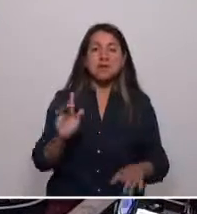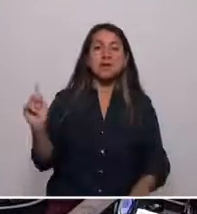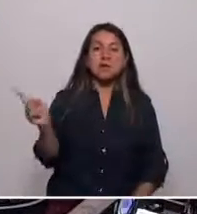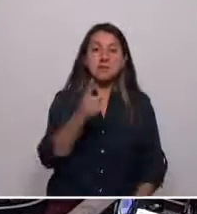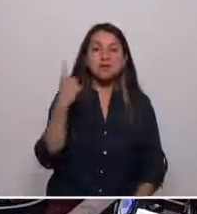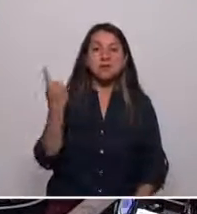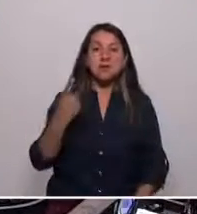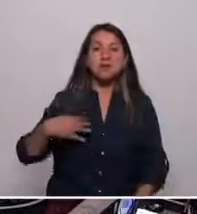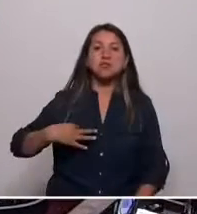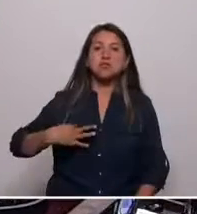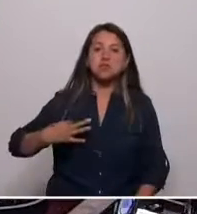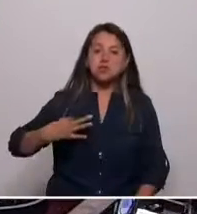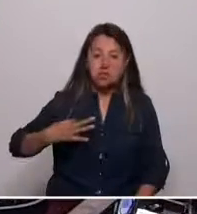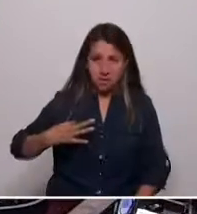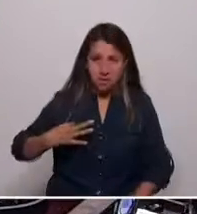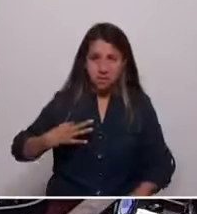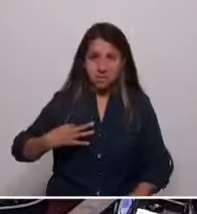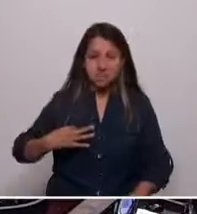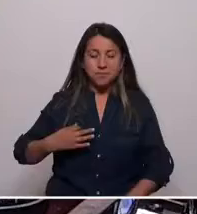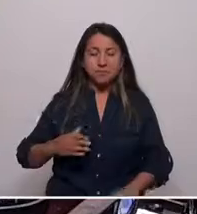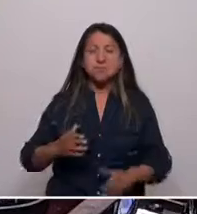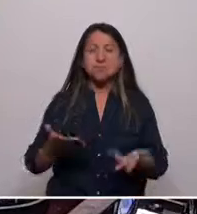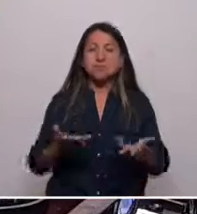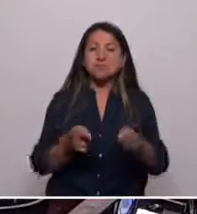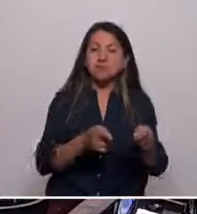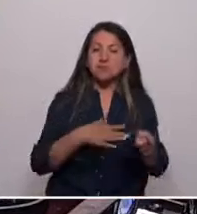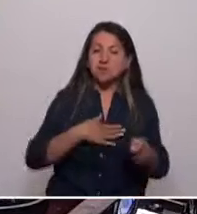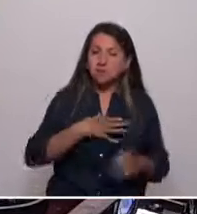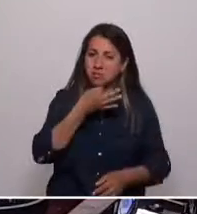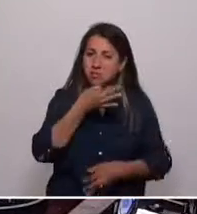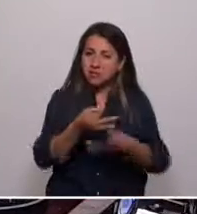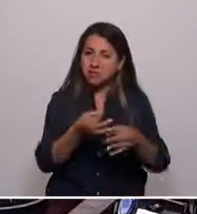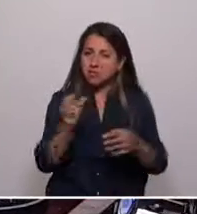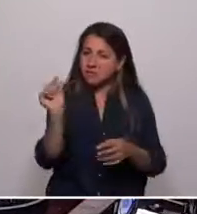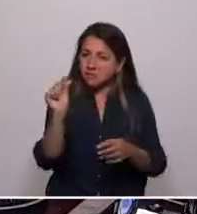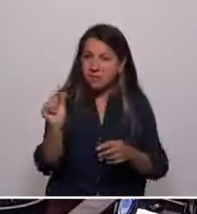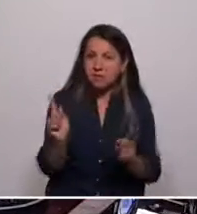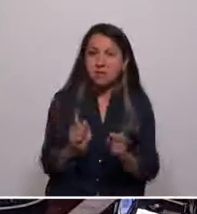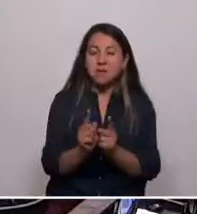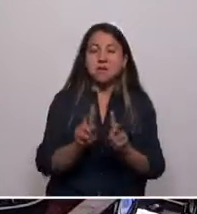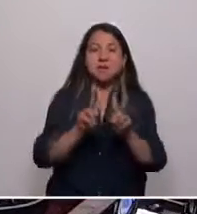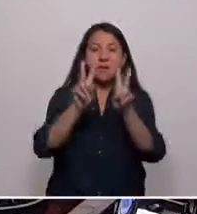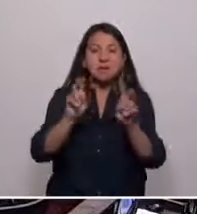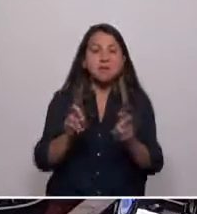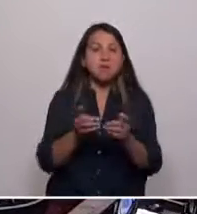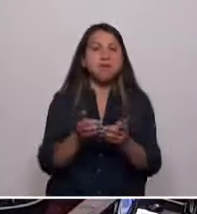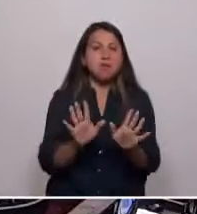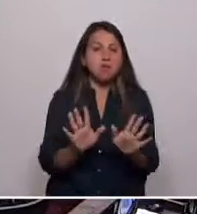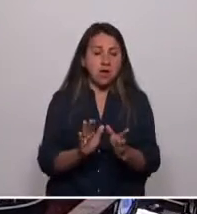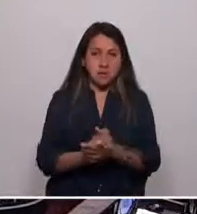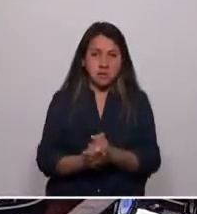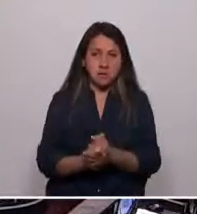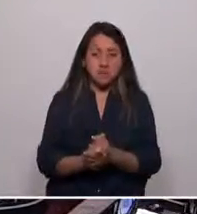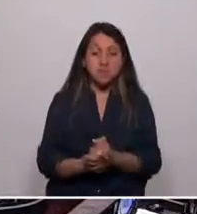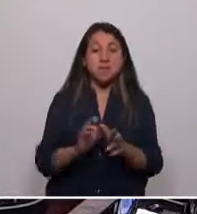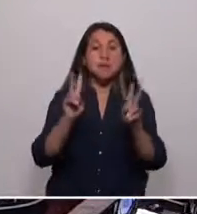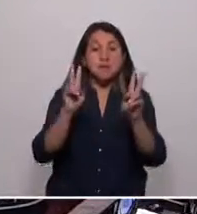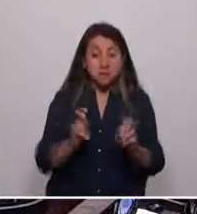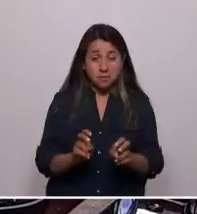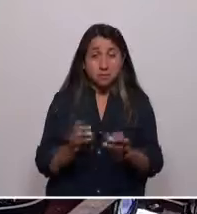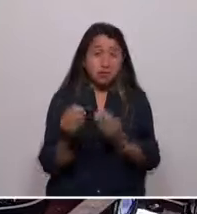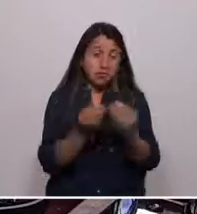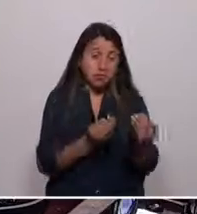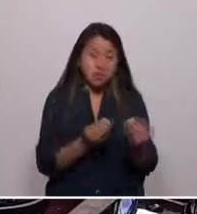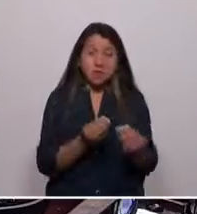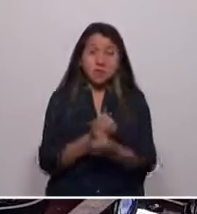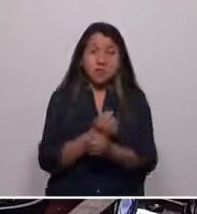y Ciudadanía. Y es por ello justamente que quiero referirme brevemente al tema de la democracia, tema indudablemente que no